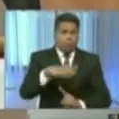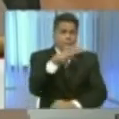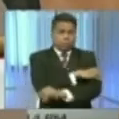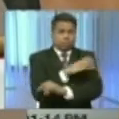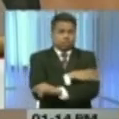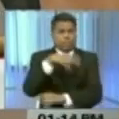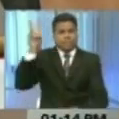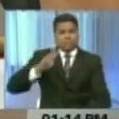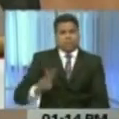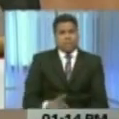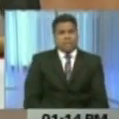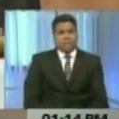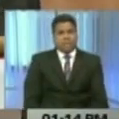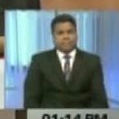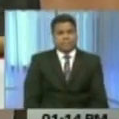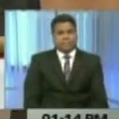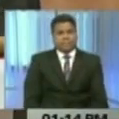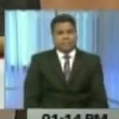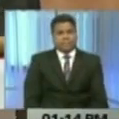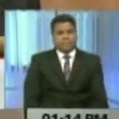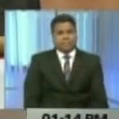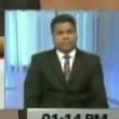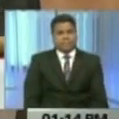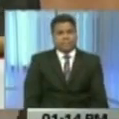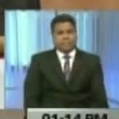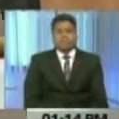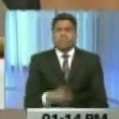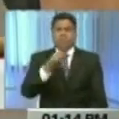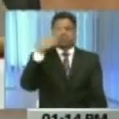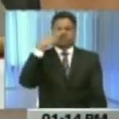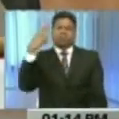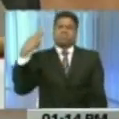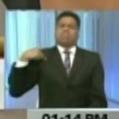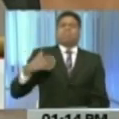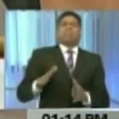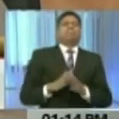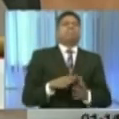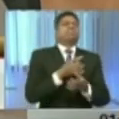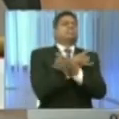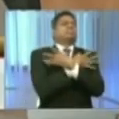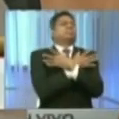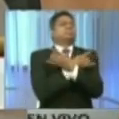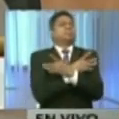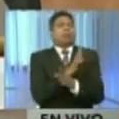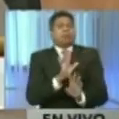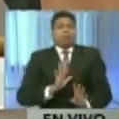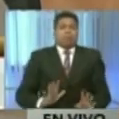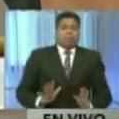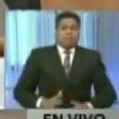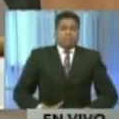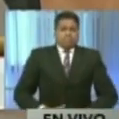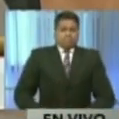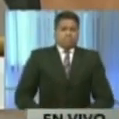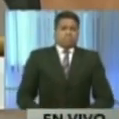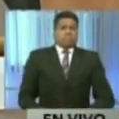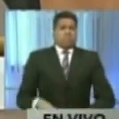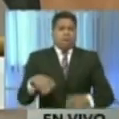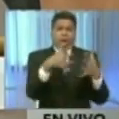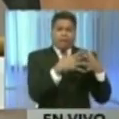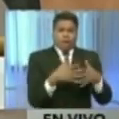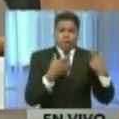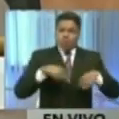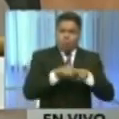con la arrogancia típica, además, la arrogancia imperial, Ha ganado apenas dos elecciones de los 20